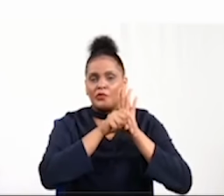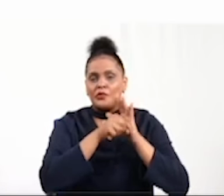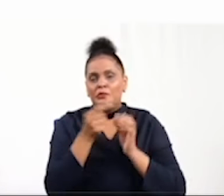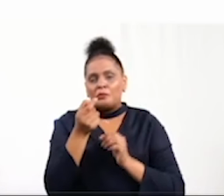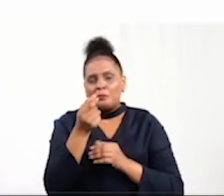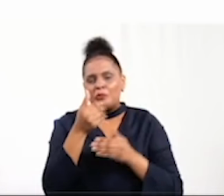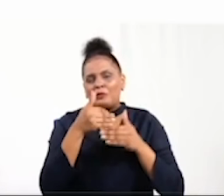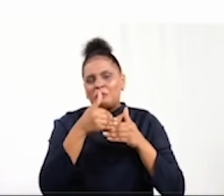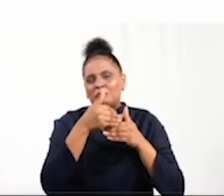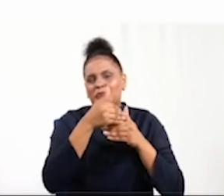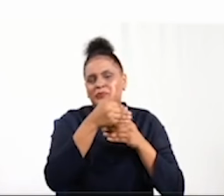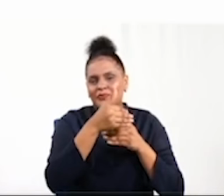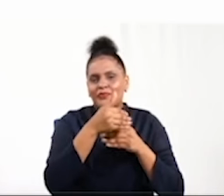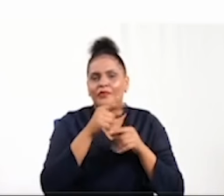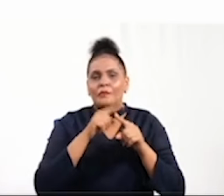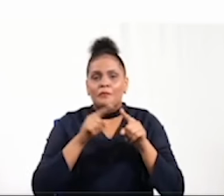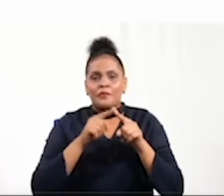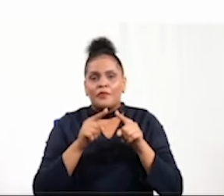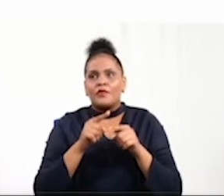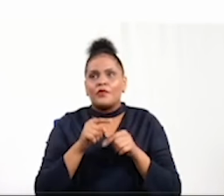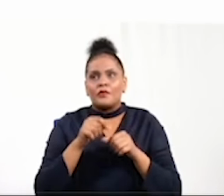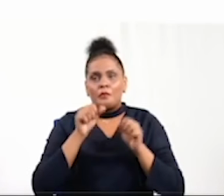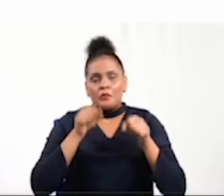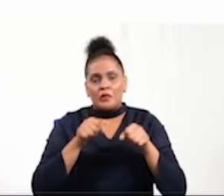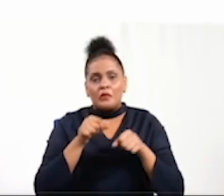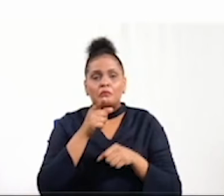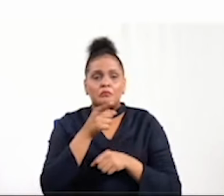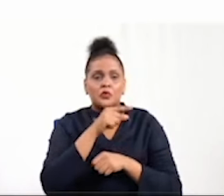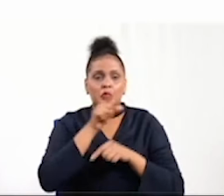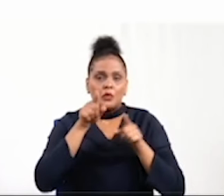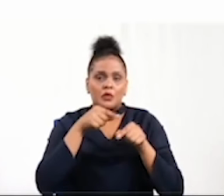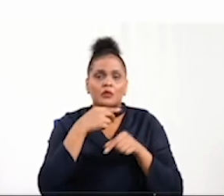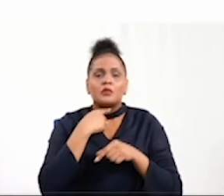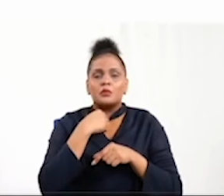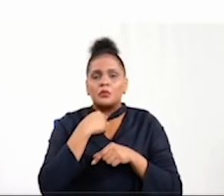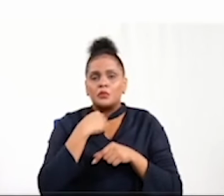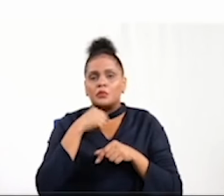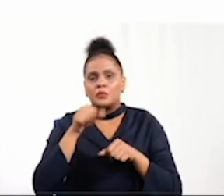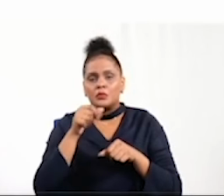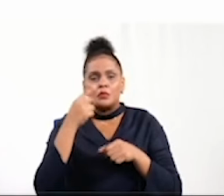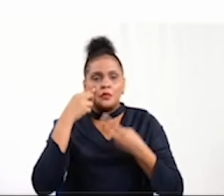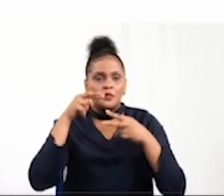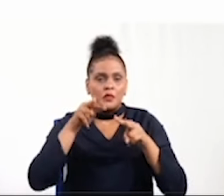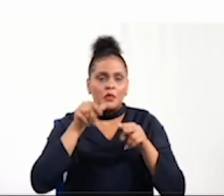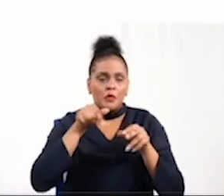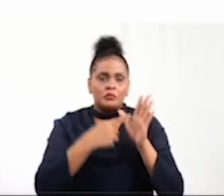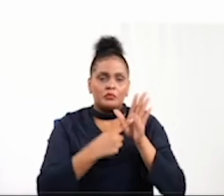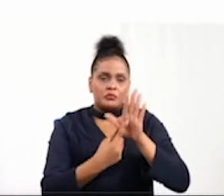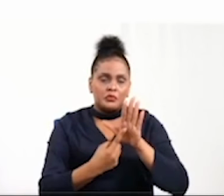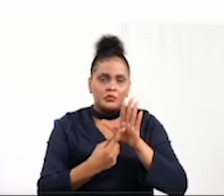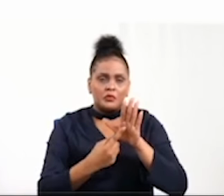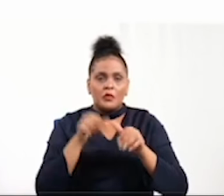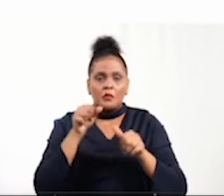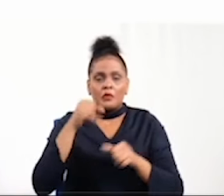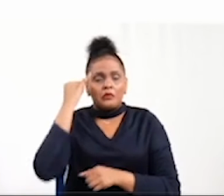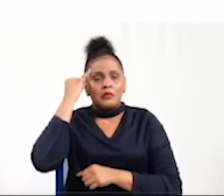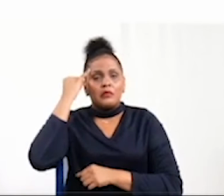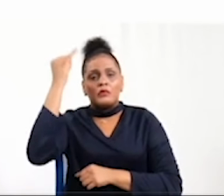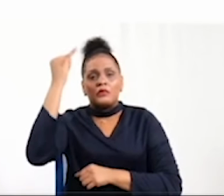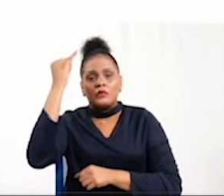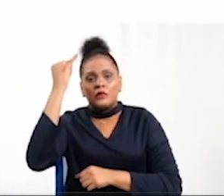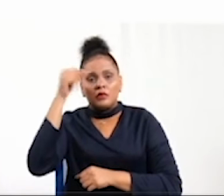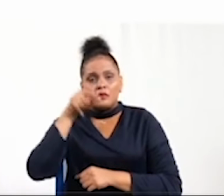pero esto es lo que les quería contar y espero bueno que les haya parecido interesante esta iniciativa